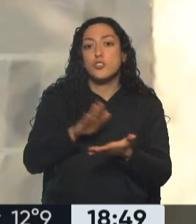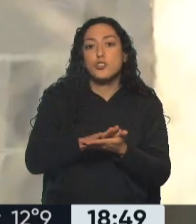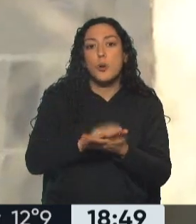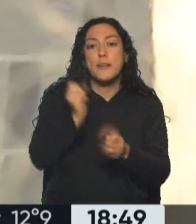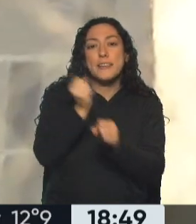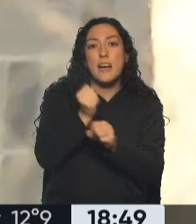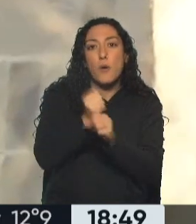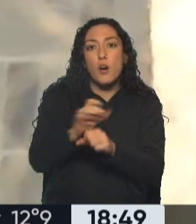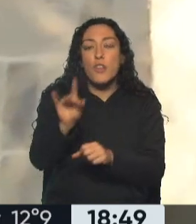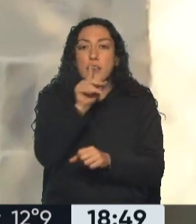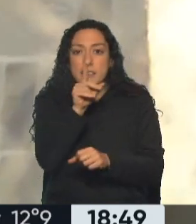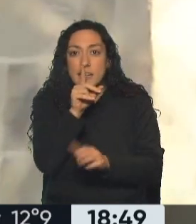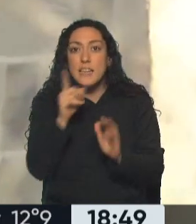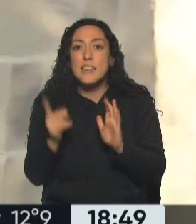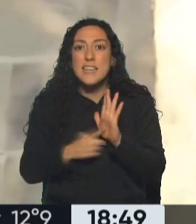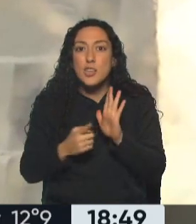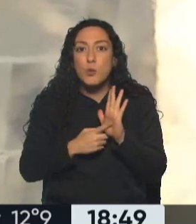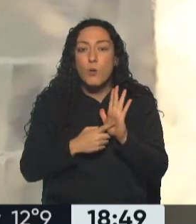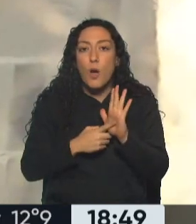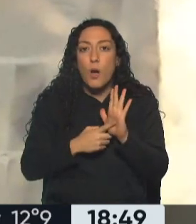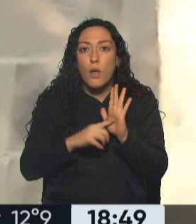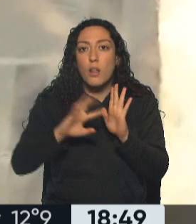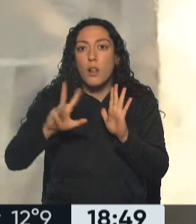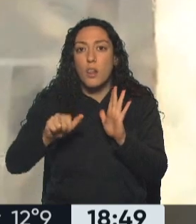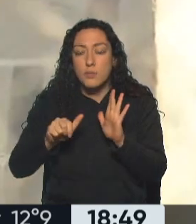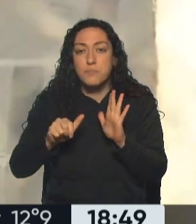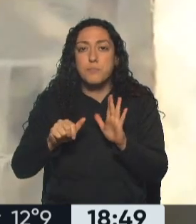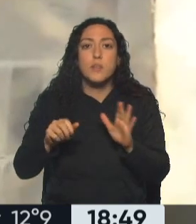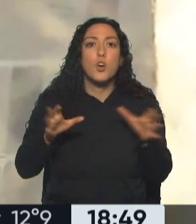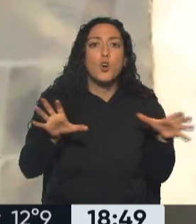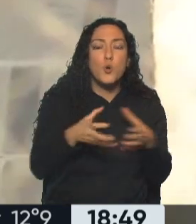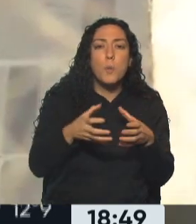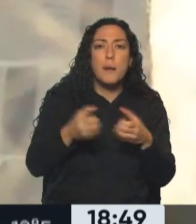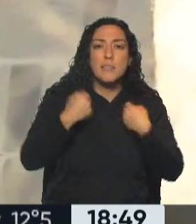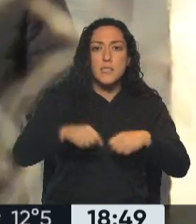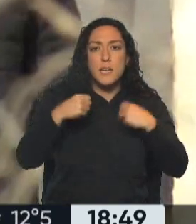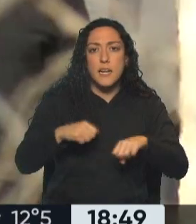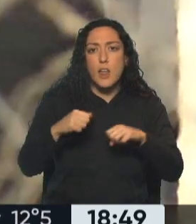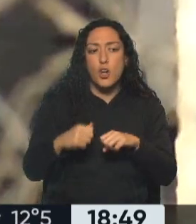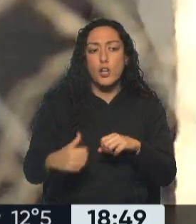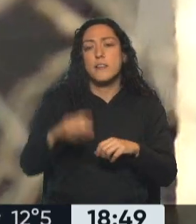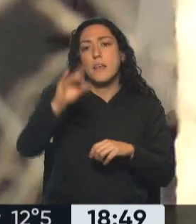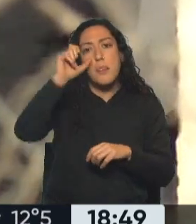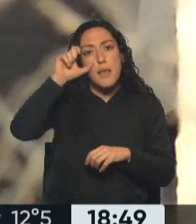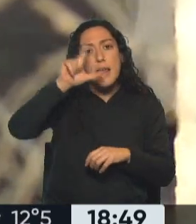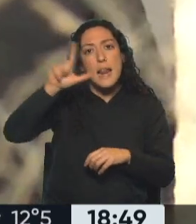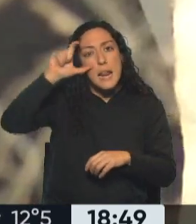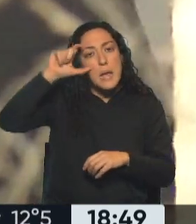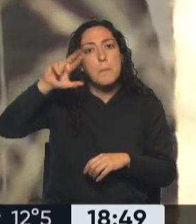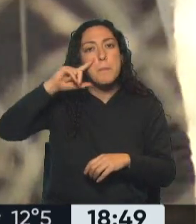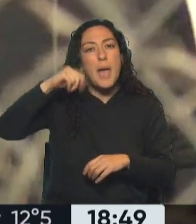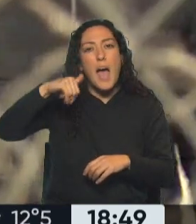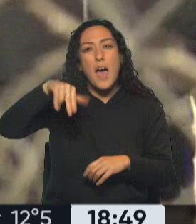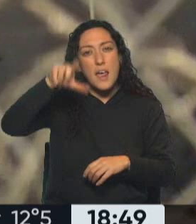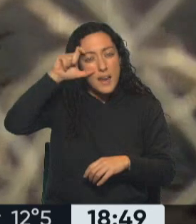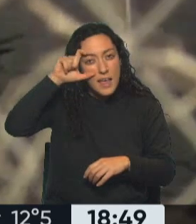como director técnico por medio de un grupo de entrenadores a través de Gustavo Dele Piane, ahora una hora y